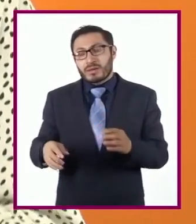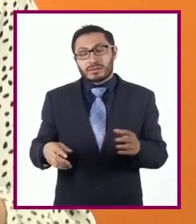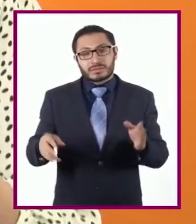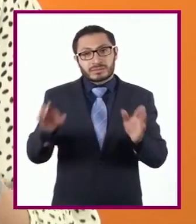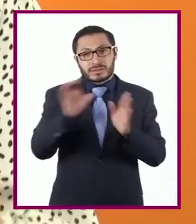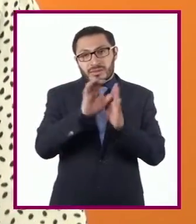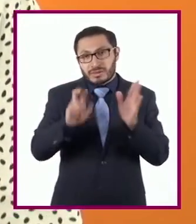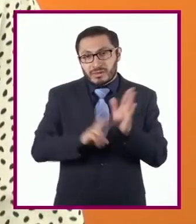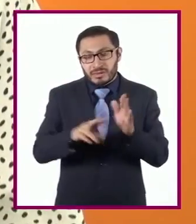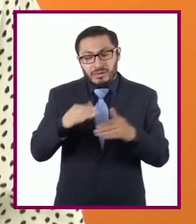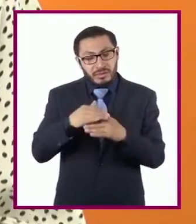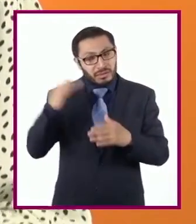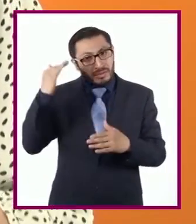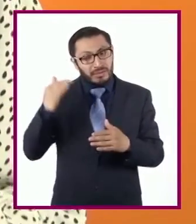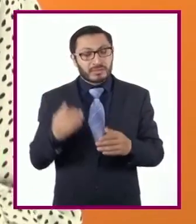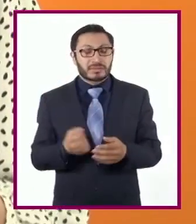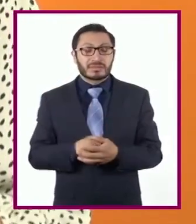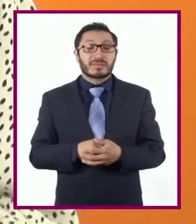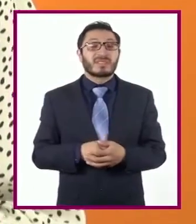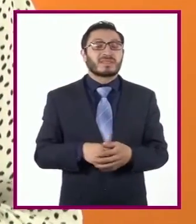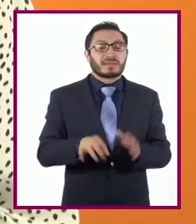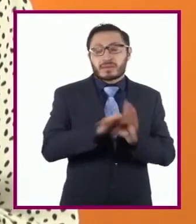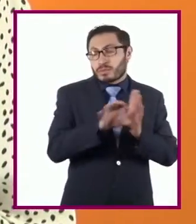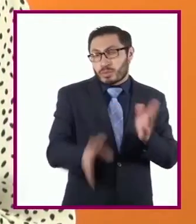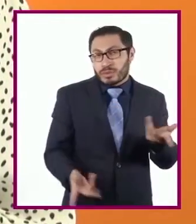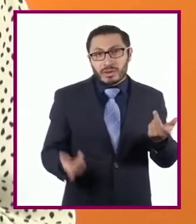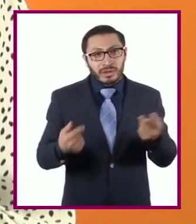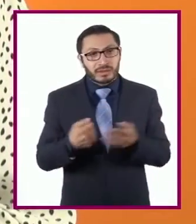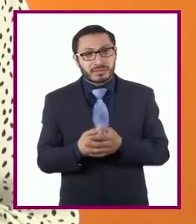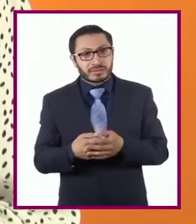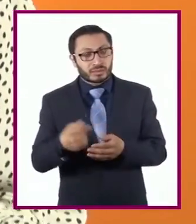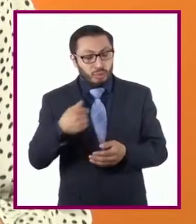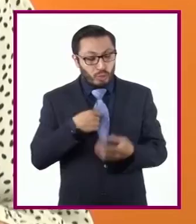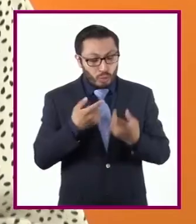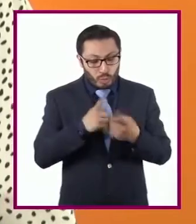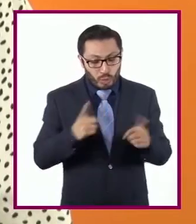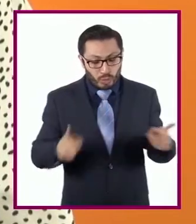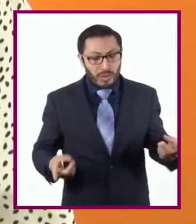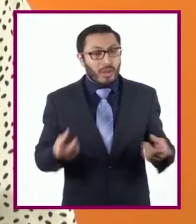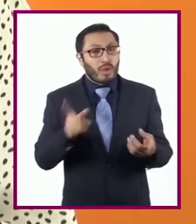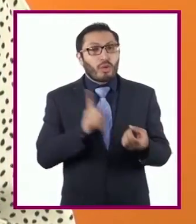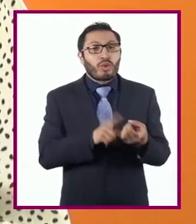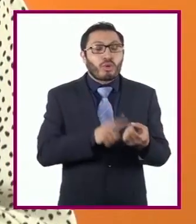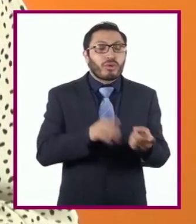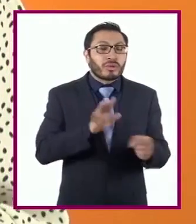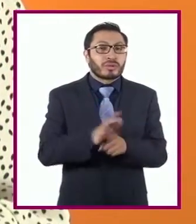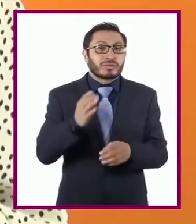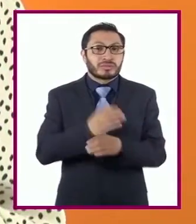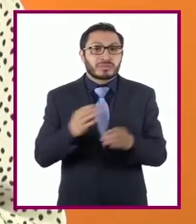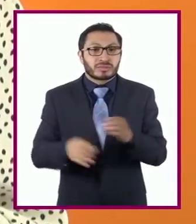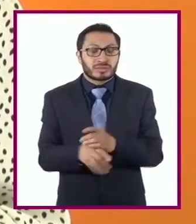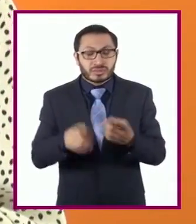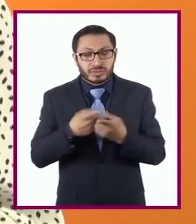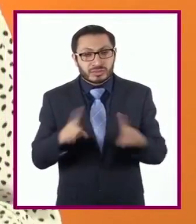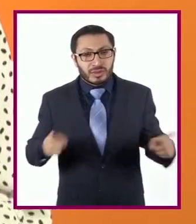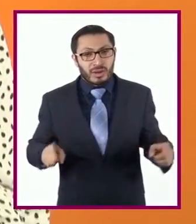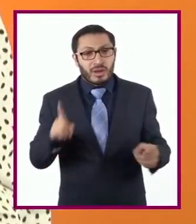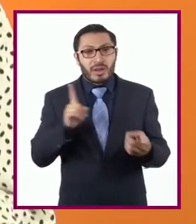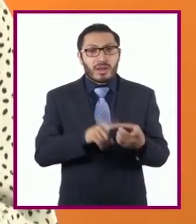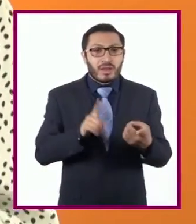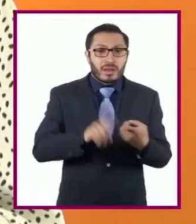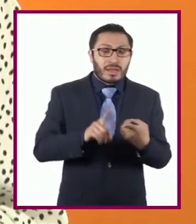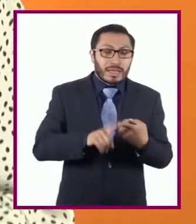extracurriculares, extraescolares, ver dónde de verdad yo me desarrollo y con qué cosas me desarrollo y quiénes son las personas que me